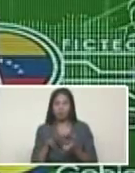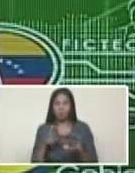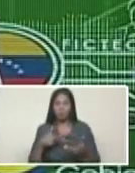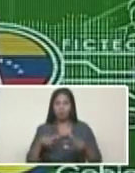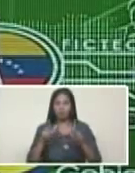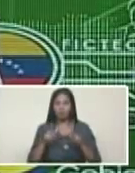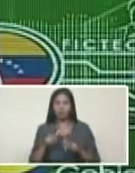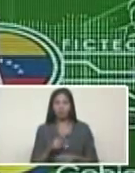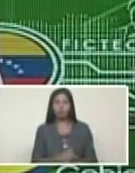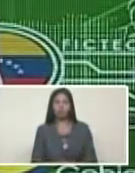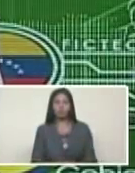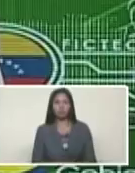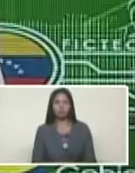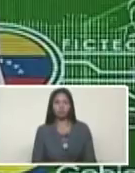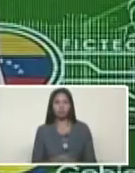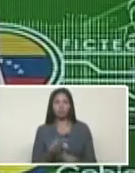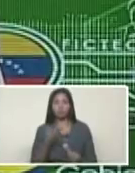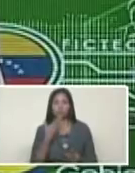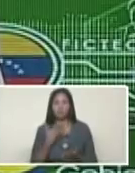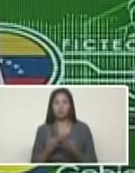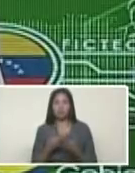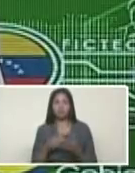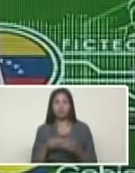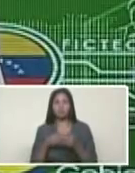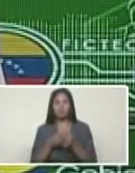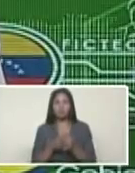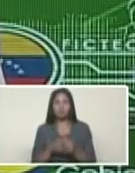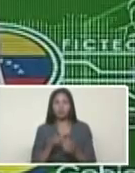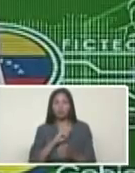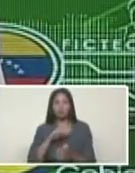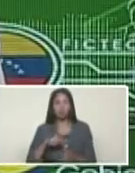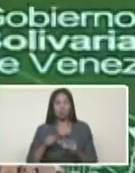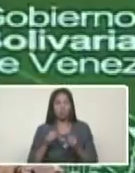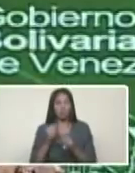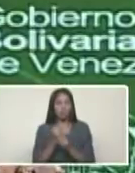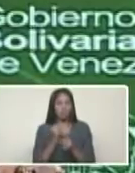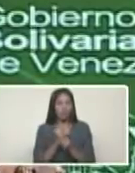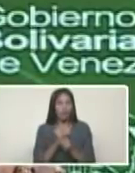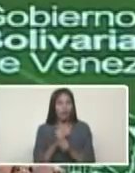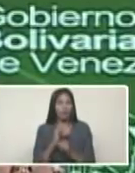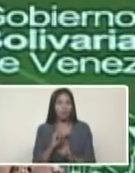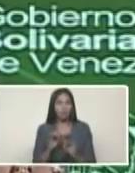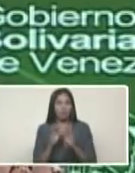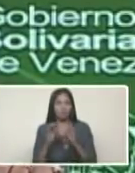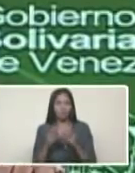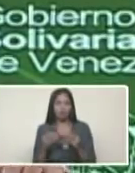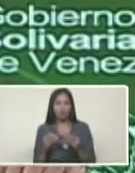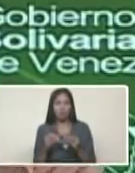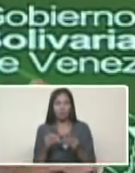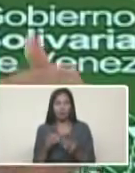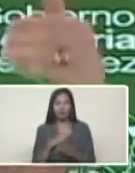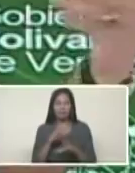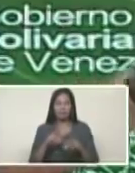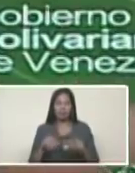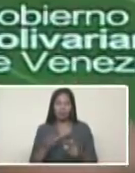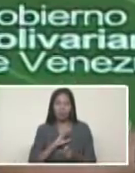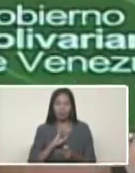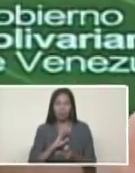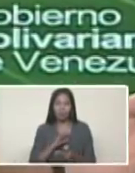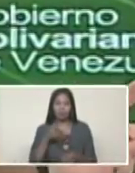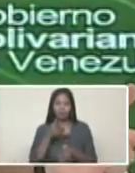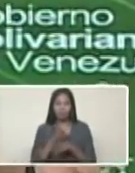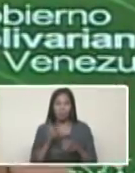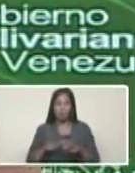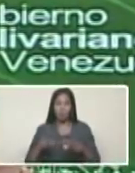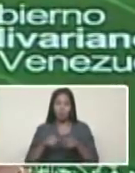aprobándolo. Bueno, muchas gracias, mi comandante en jefe. Ya venimos trabajando, de hecho, en este terreno. Fuimos a la